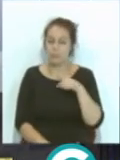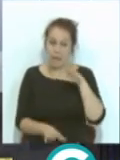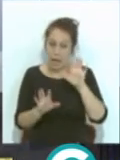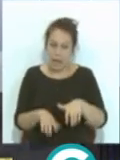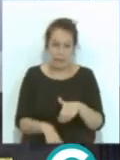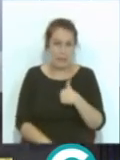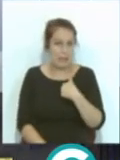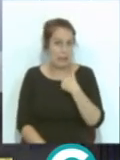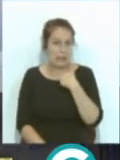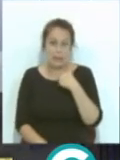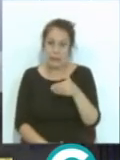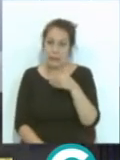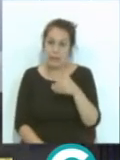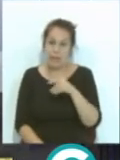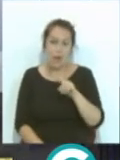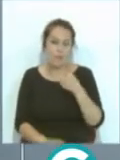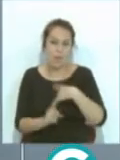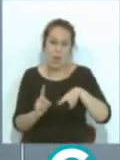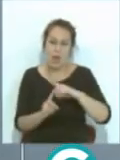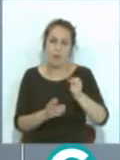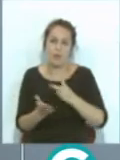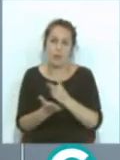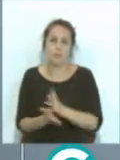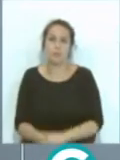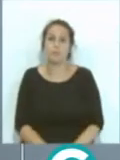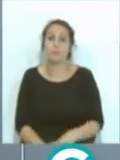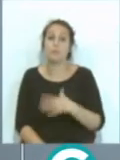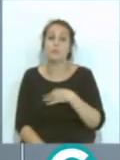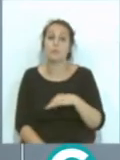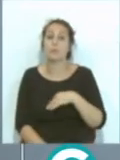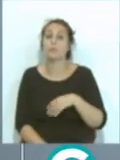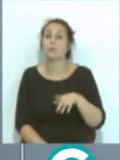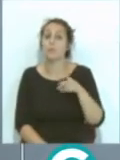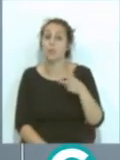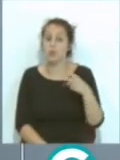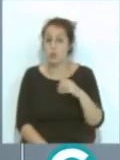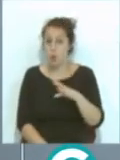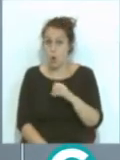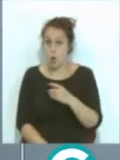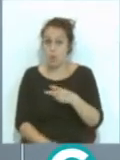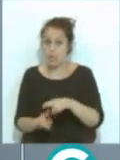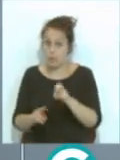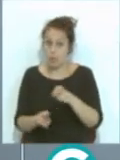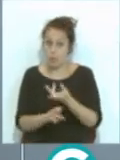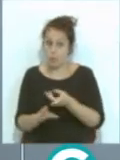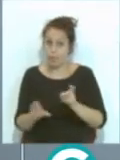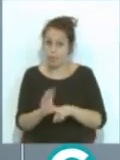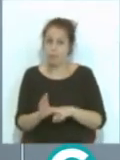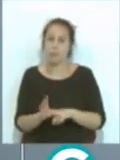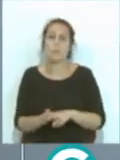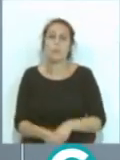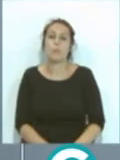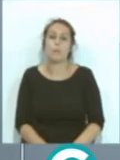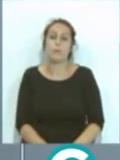ya se acercaría a la versión de la primera vuelta otra vez. Bueno, igual da la posibilidad también de que jueguen el Choco y Negredo, cabe la